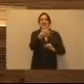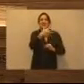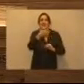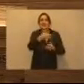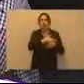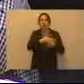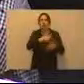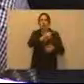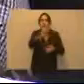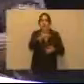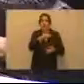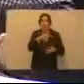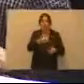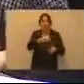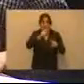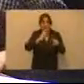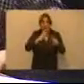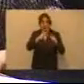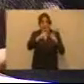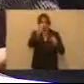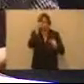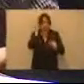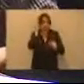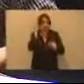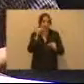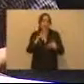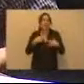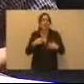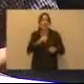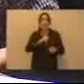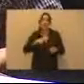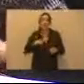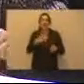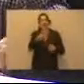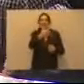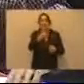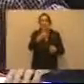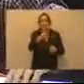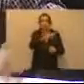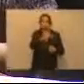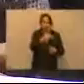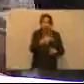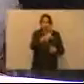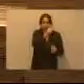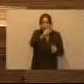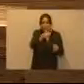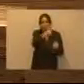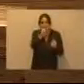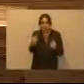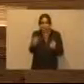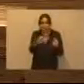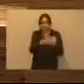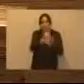euros que se gastan los ciudadanos asturianos en sanidad privada, porque es que 500 euros por ciudadano, 1 millón